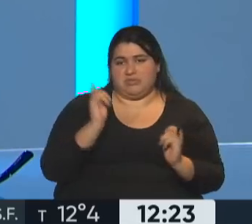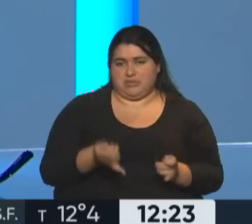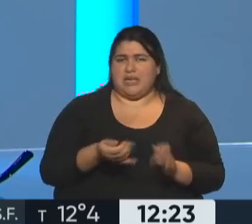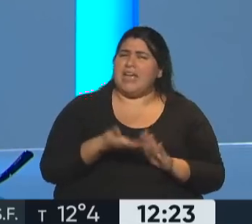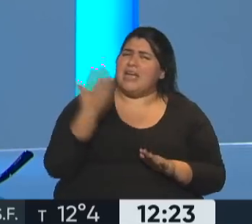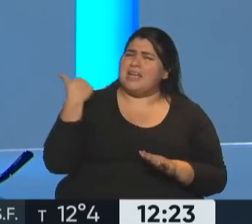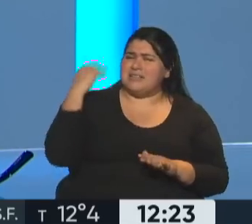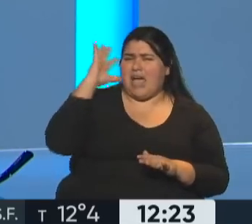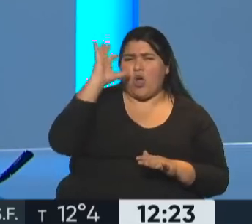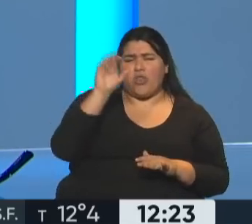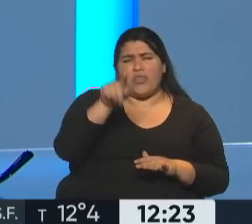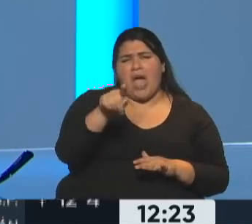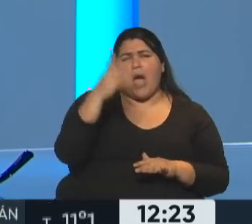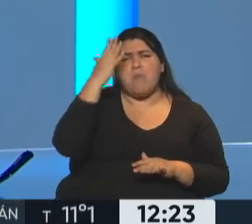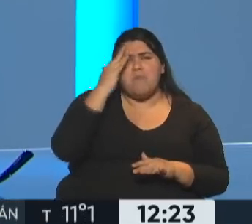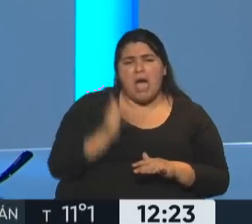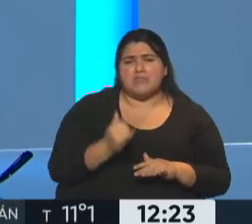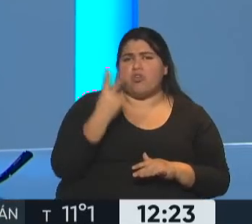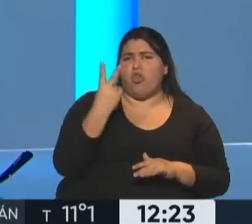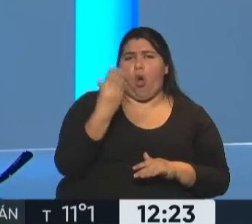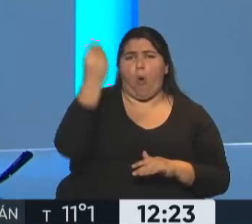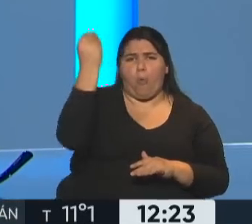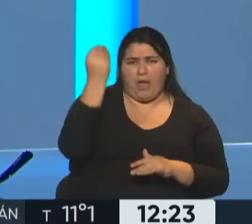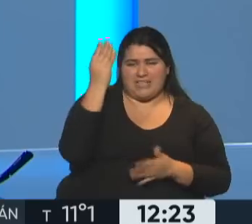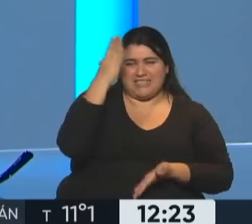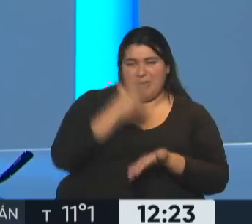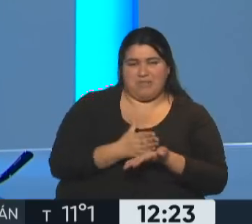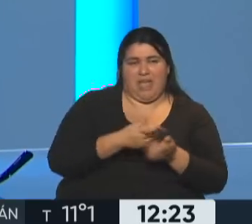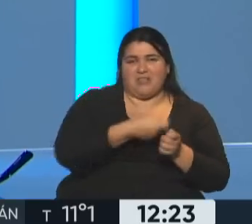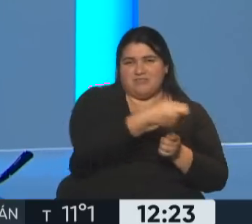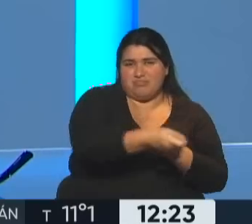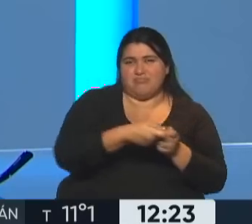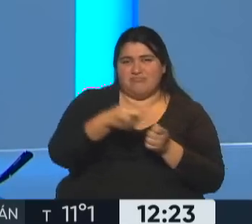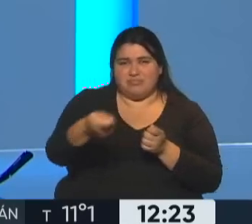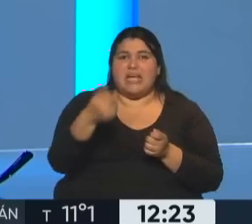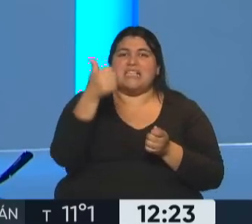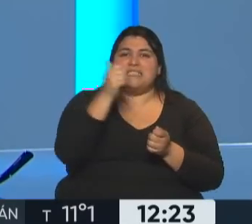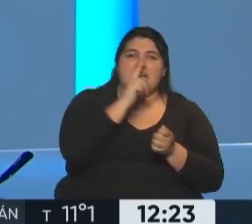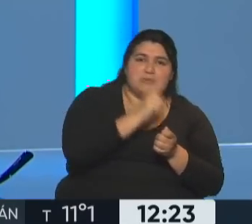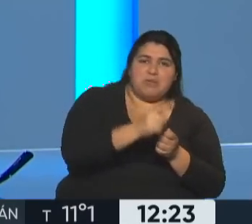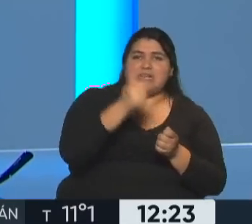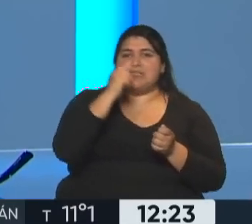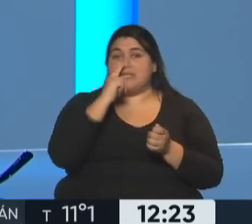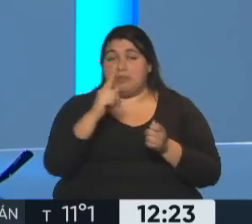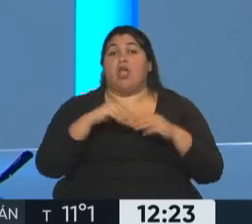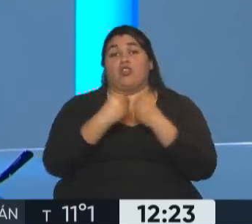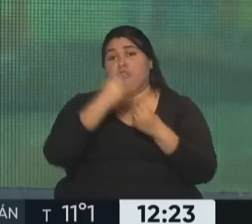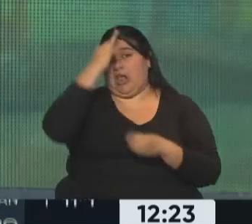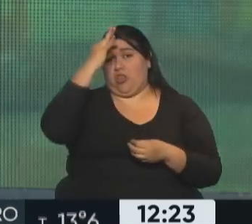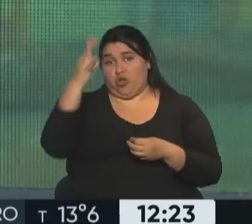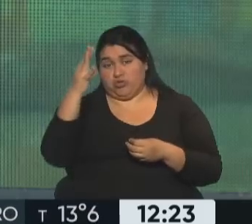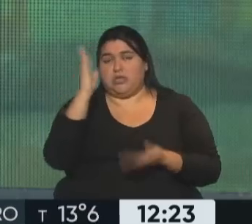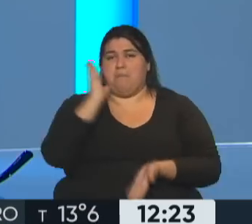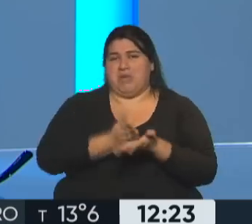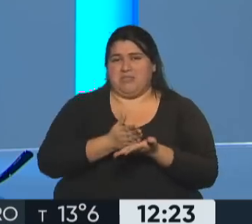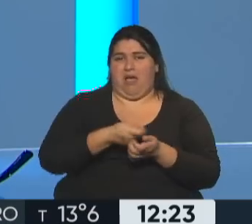como fue el de marzo que se pagó en dos veces actos fueron dos de seis mil pesos si el total eran doce de la que se pagó en